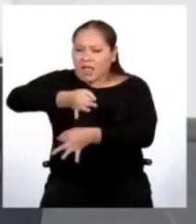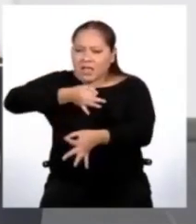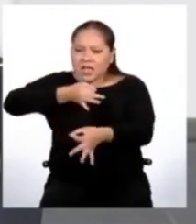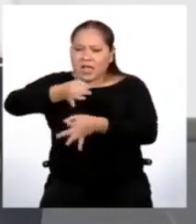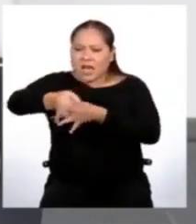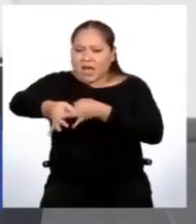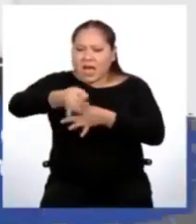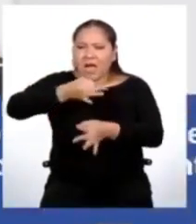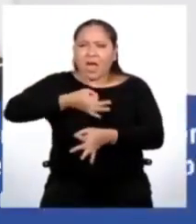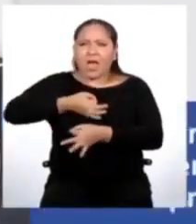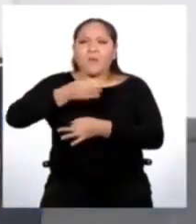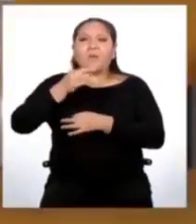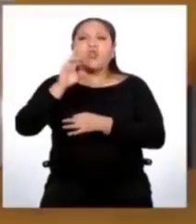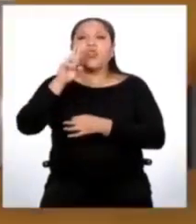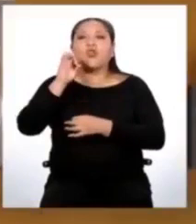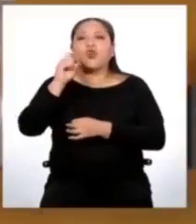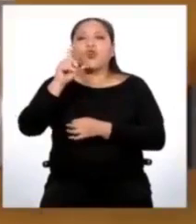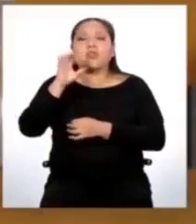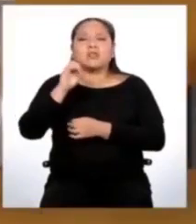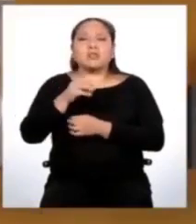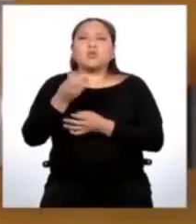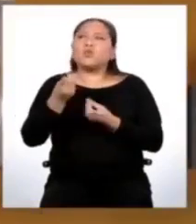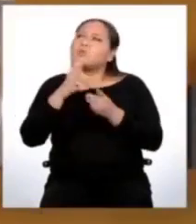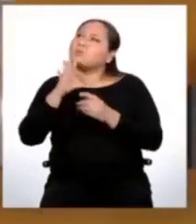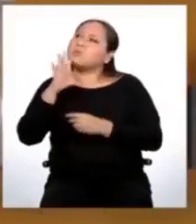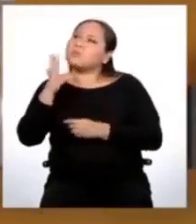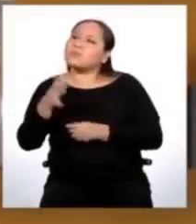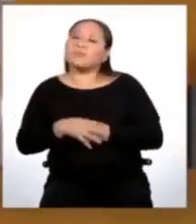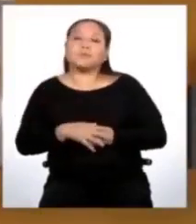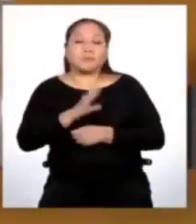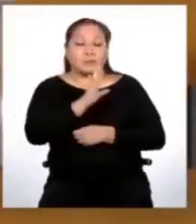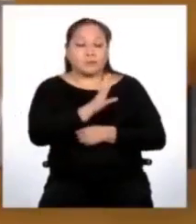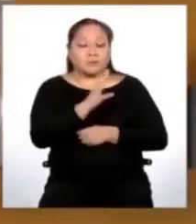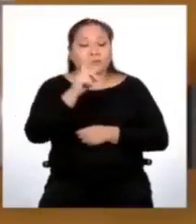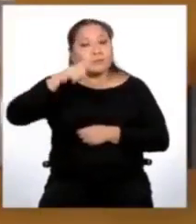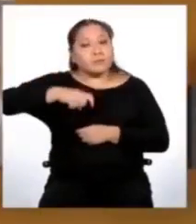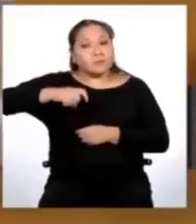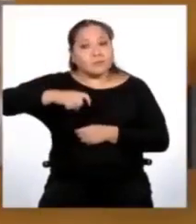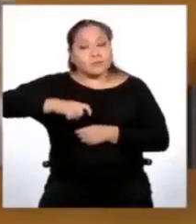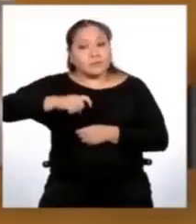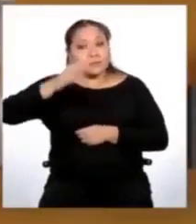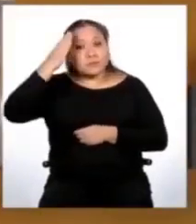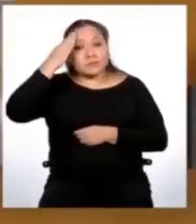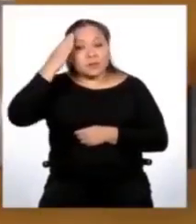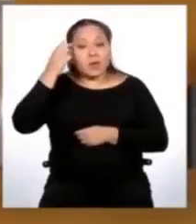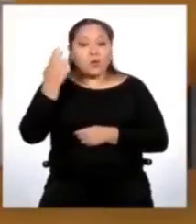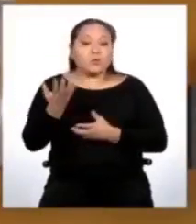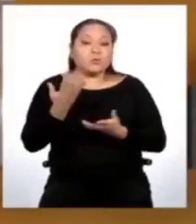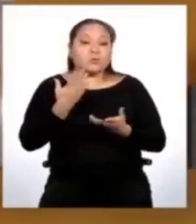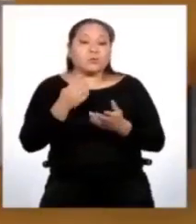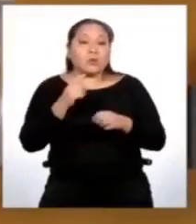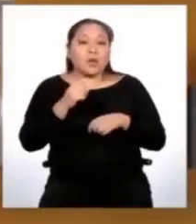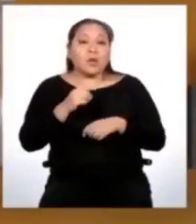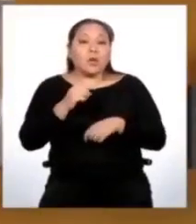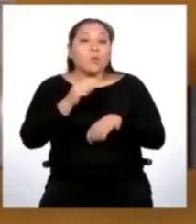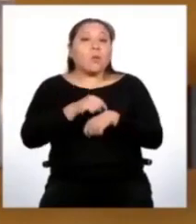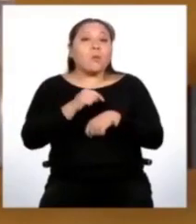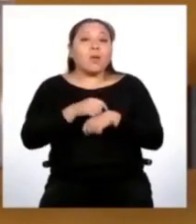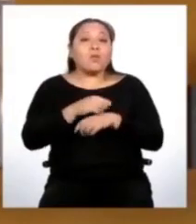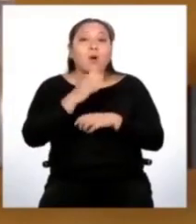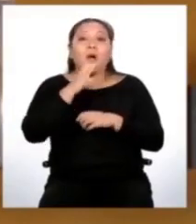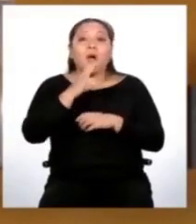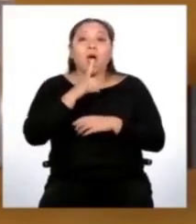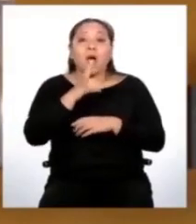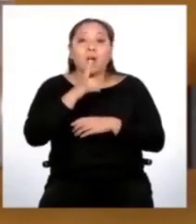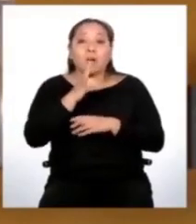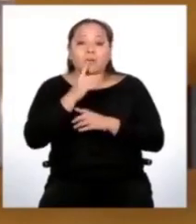momento de expresarnos? En primer lugar, necesitamos tomar conciencia que En una situación oral, enviamos y recibimos